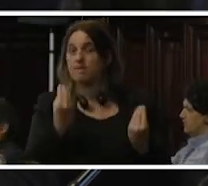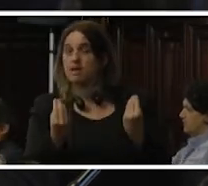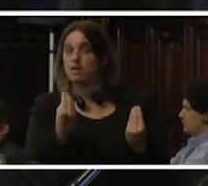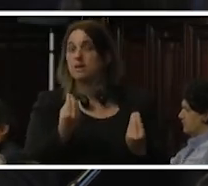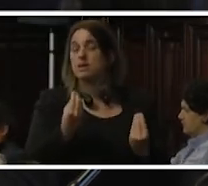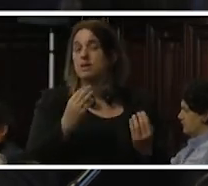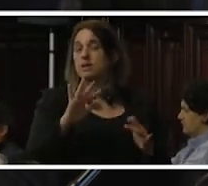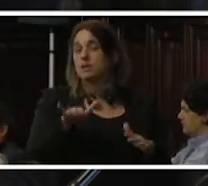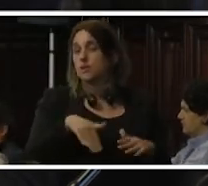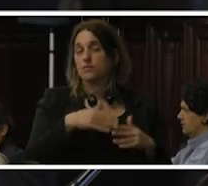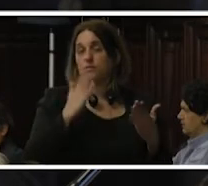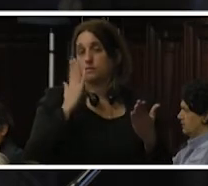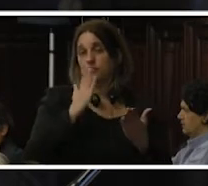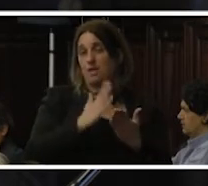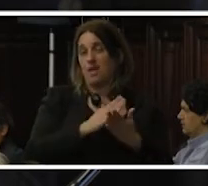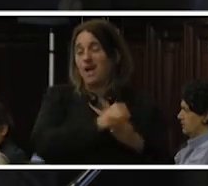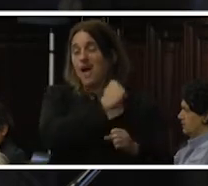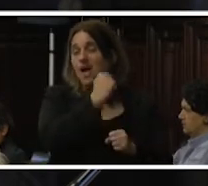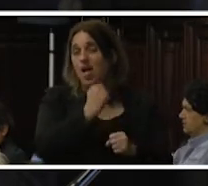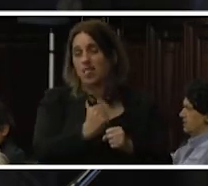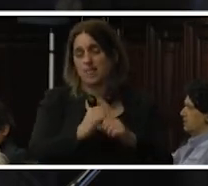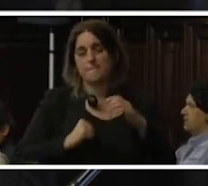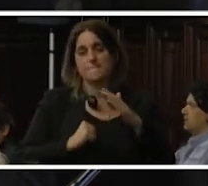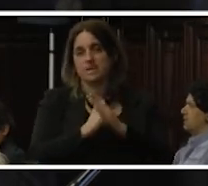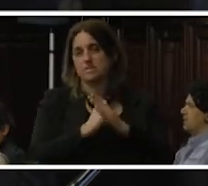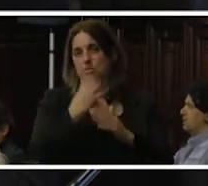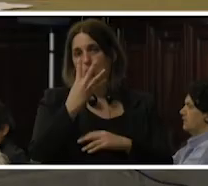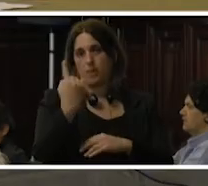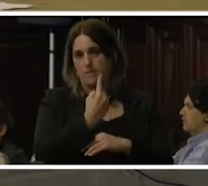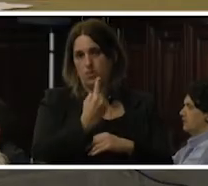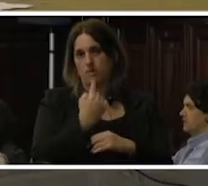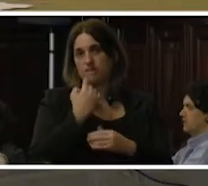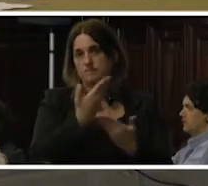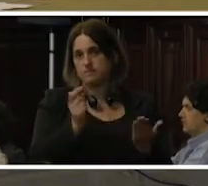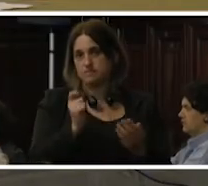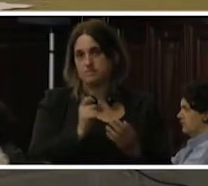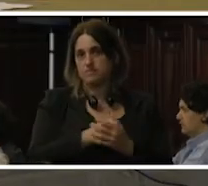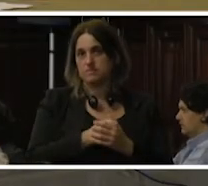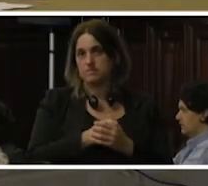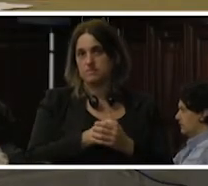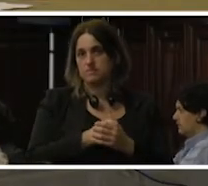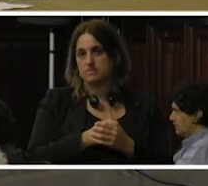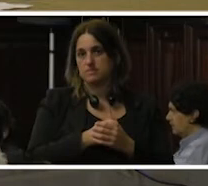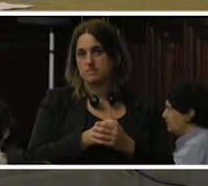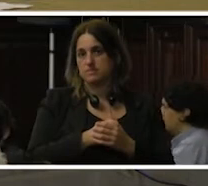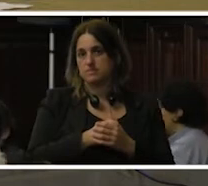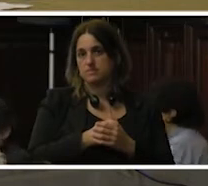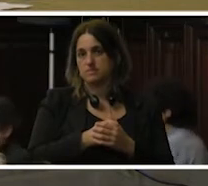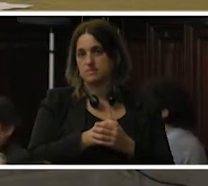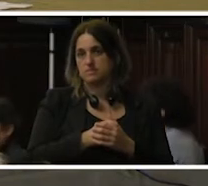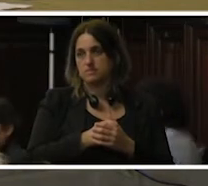término final de hasta 4 minutos. Así que adelante.